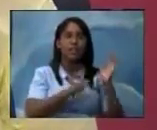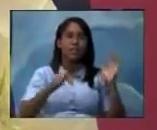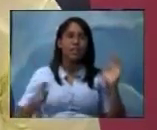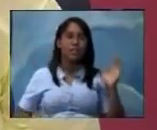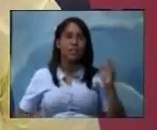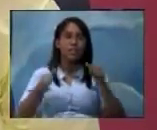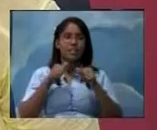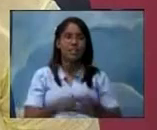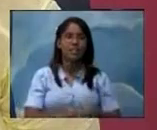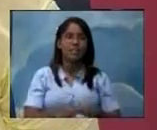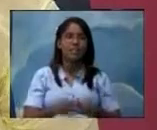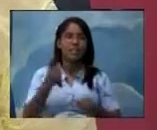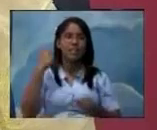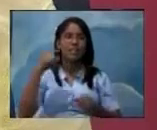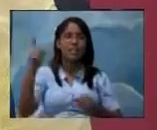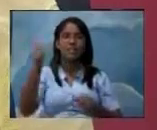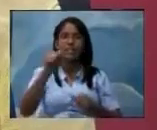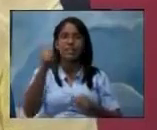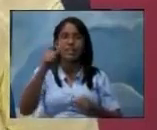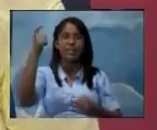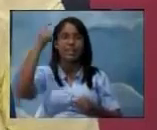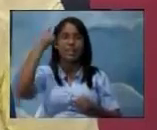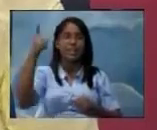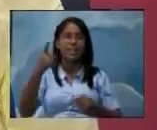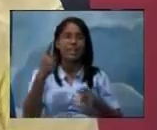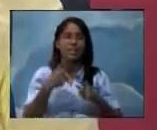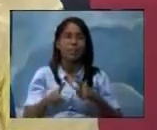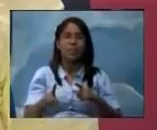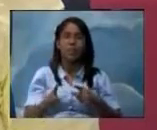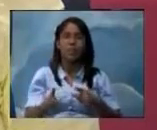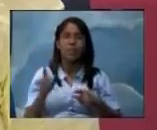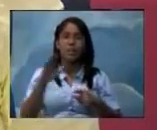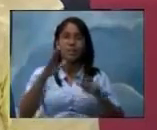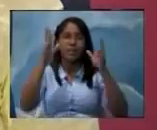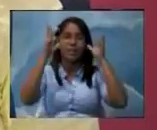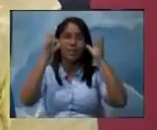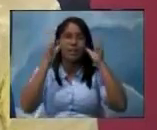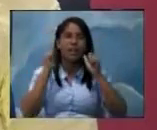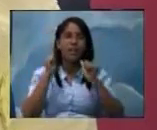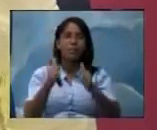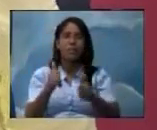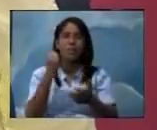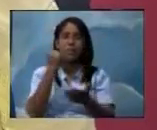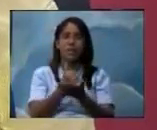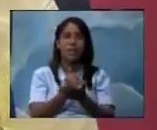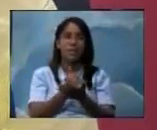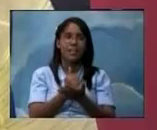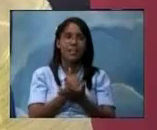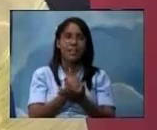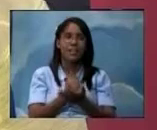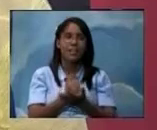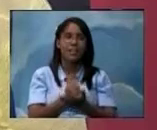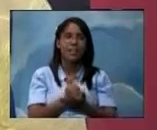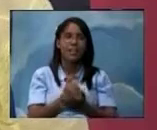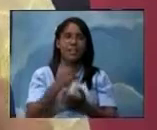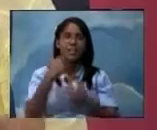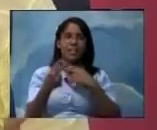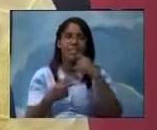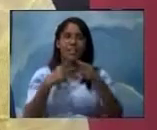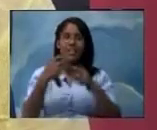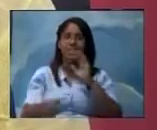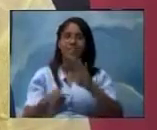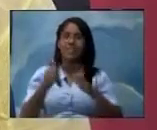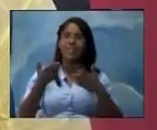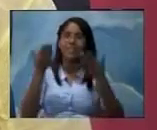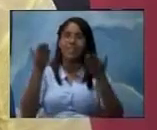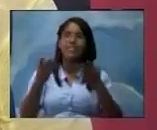quedé afónica por 10 días, pero ¿me escuchan? Sí, ah, bueno. Perfectamente. Mi voz normalmente